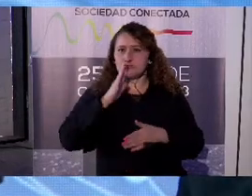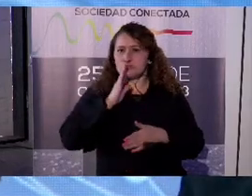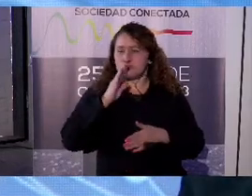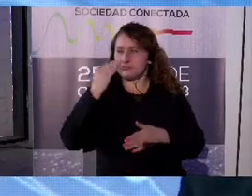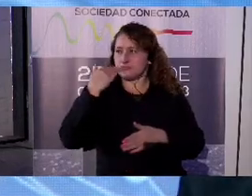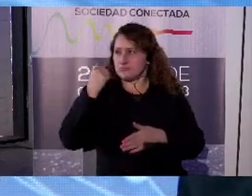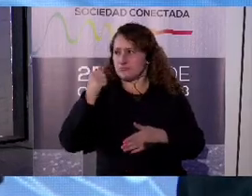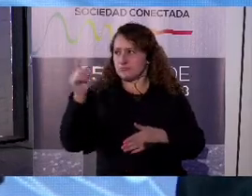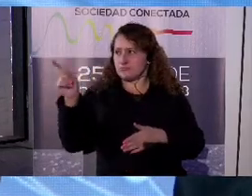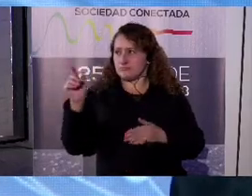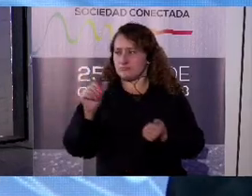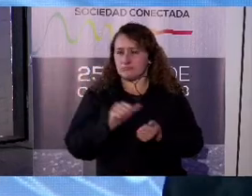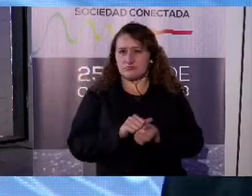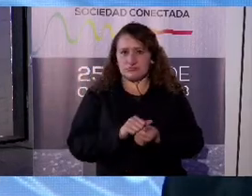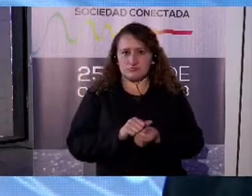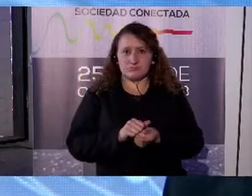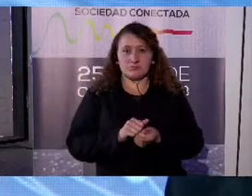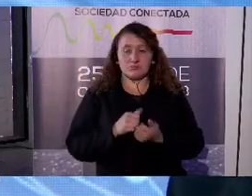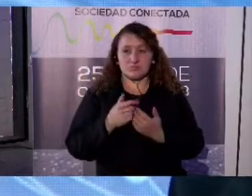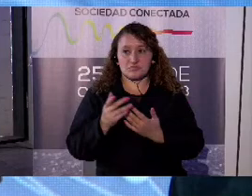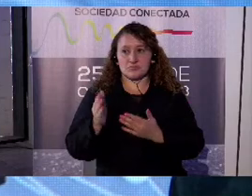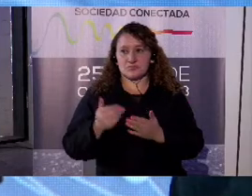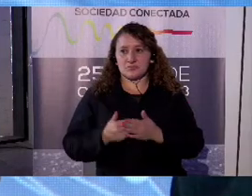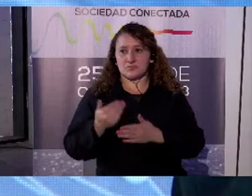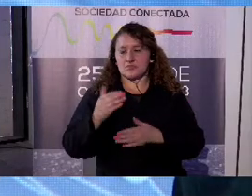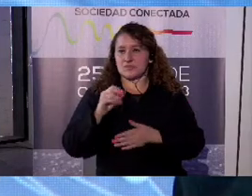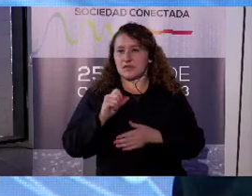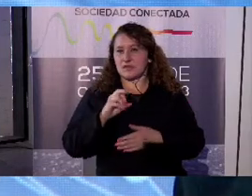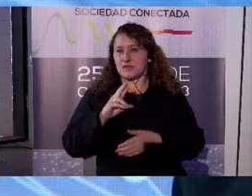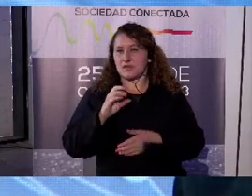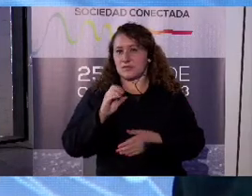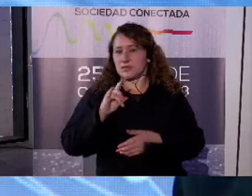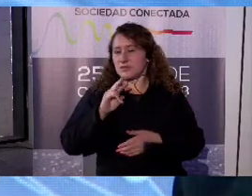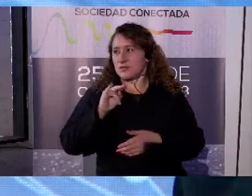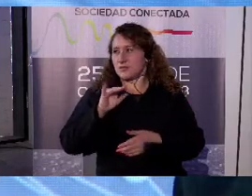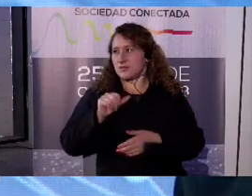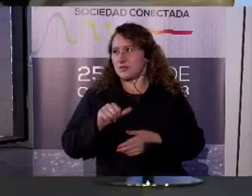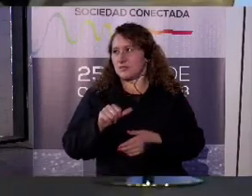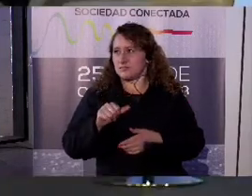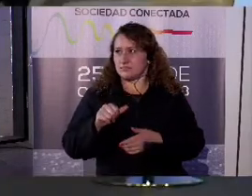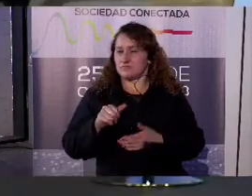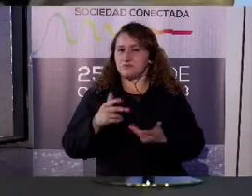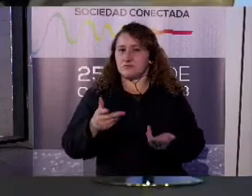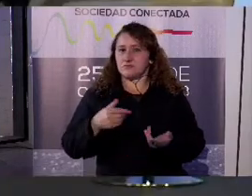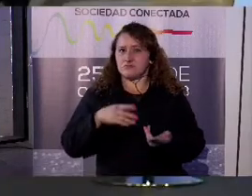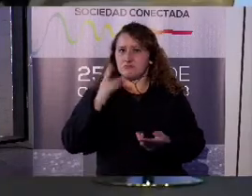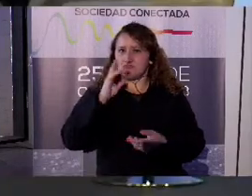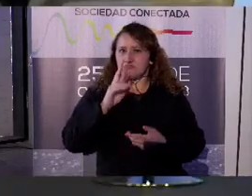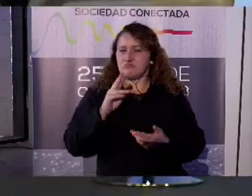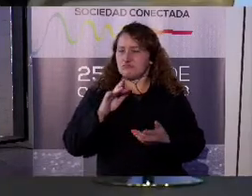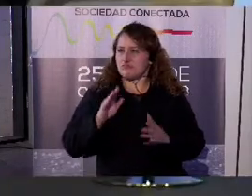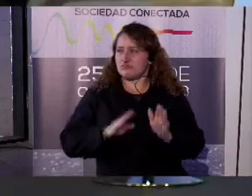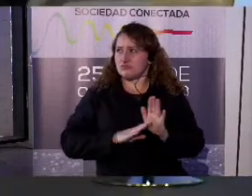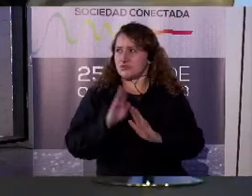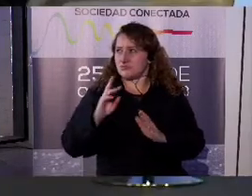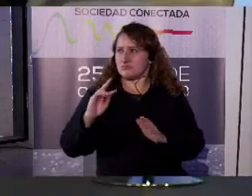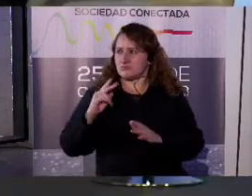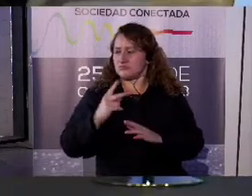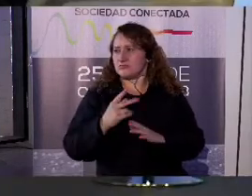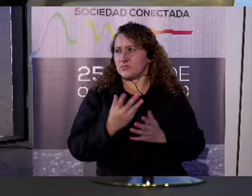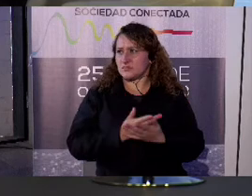que nos acompaña por sigfox este por Carolina a ver qué cómo está viendo si la evolución del internet de las